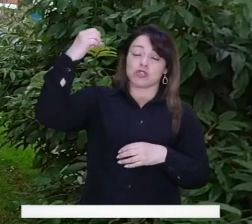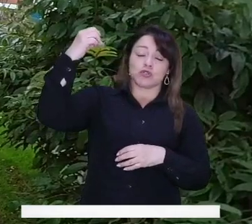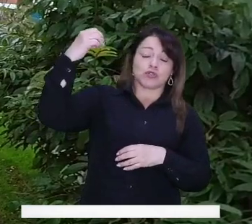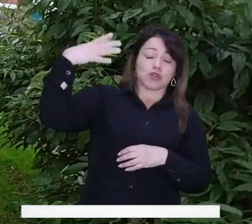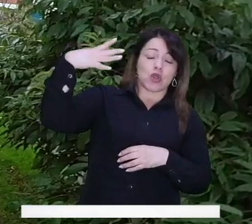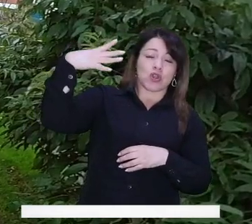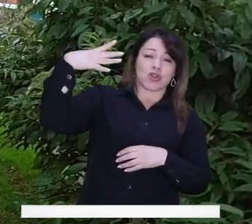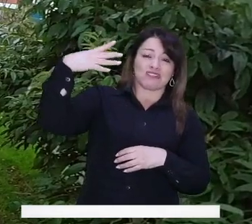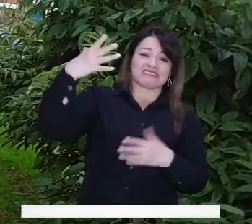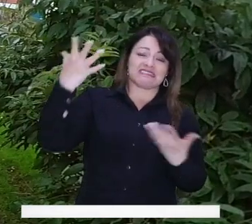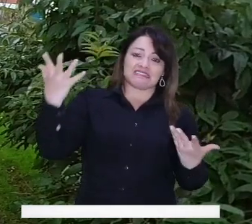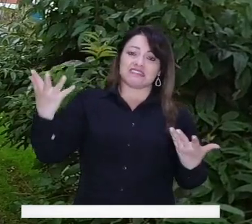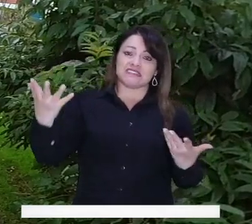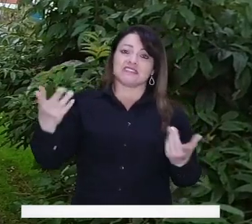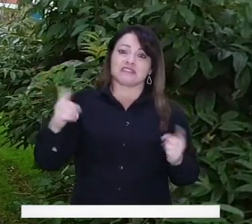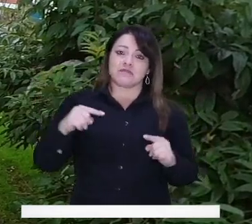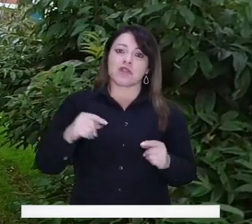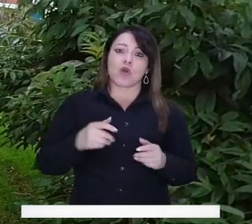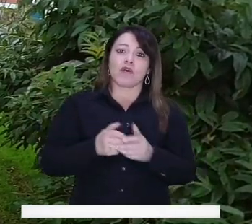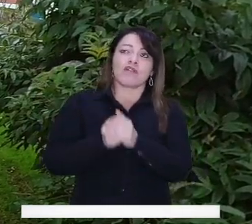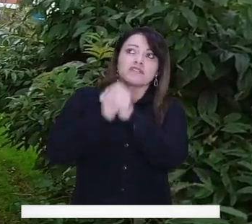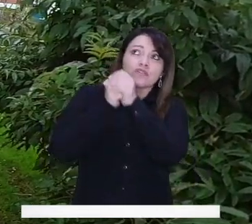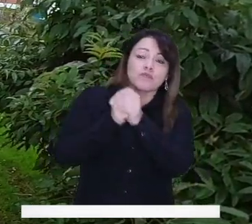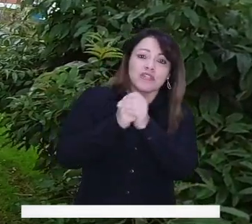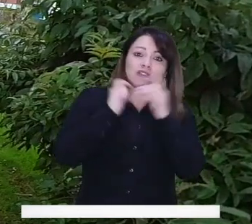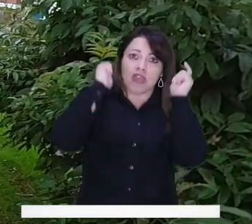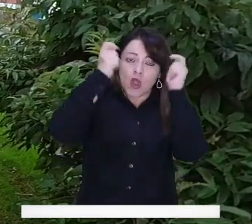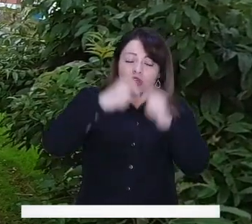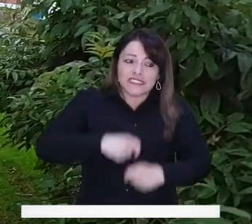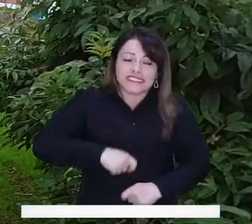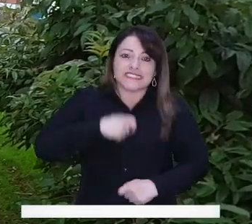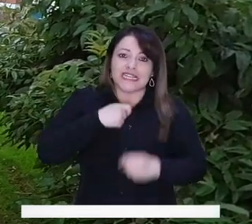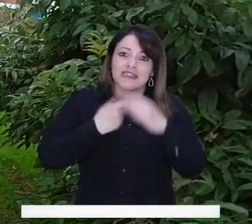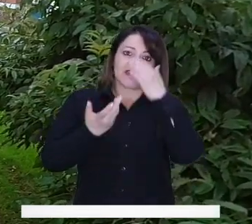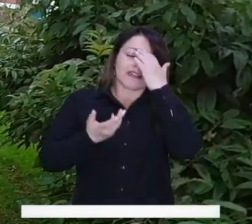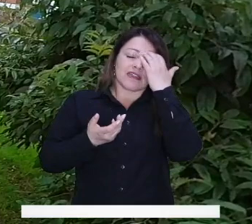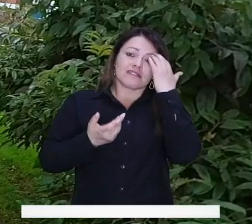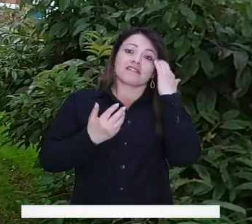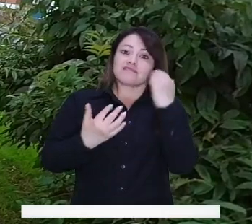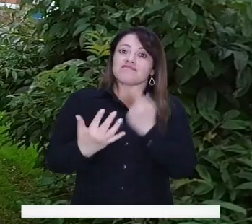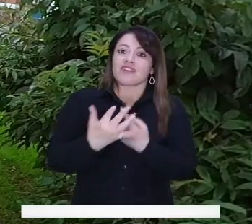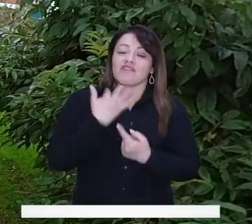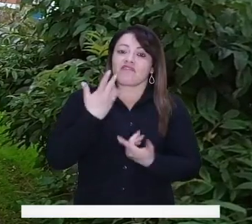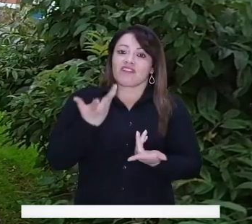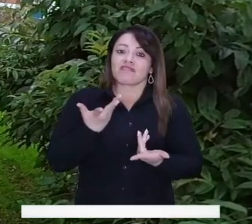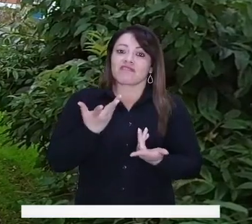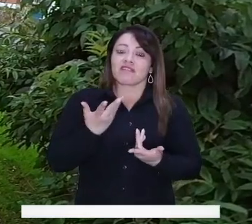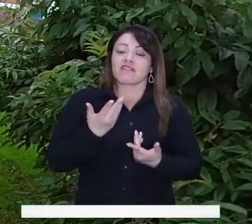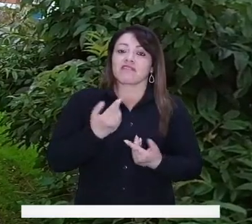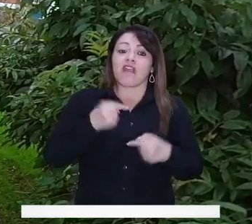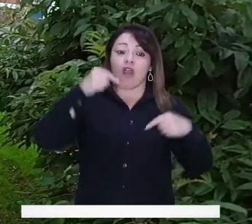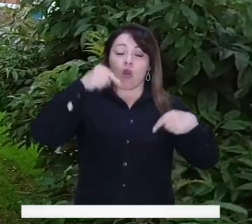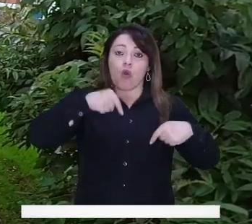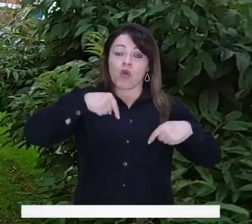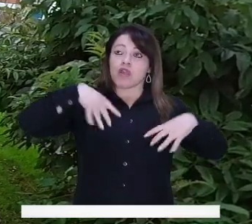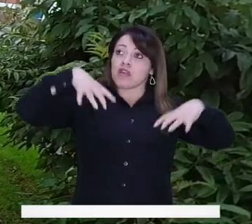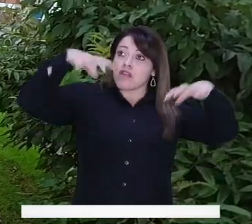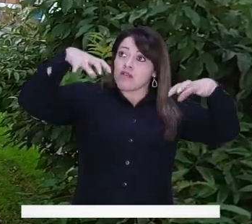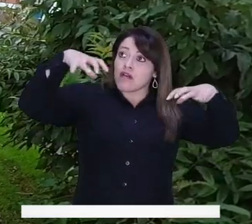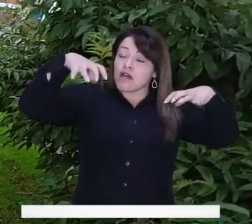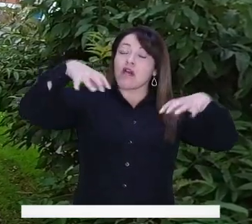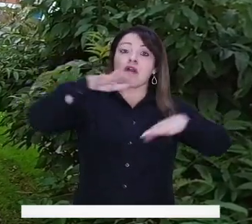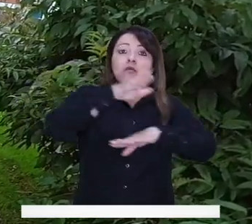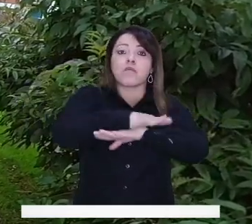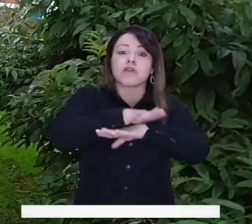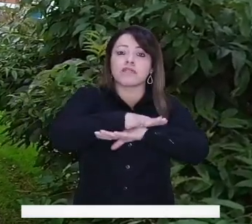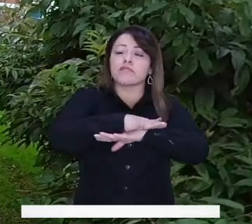excesivo, cada rato toca salir pues con sombrilla o con chaqueta en todo sentido, porque un día está soleado y pues en menos de la nada empieza a